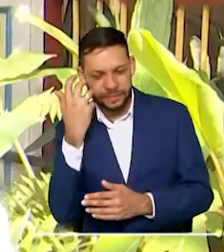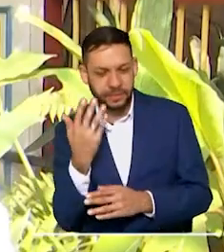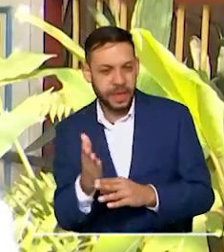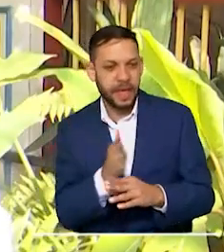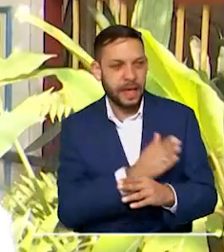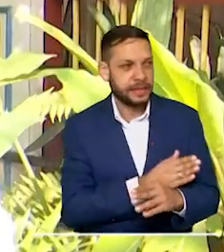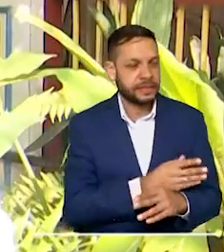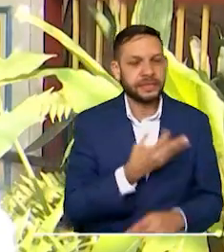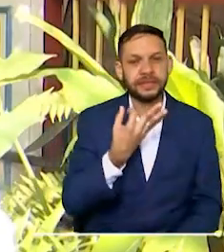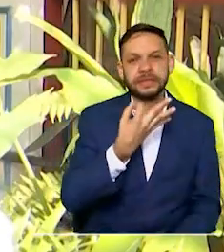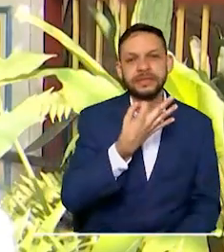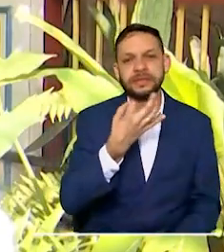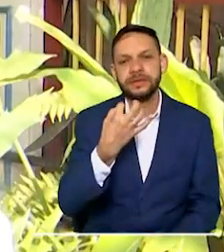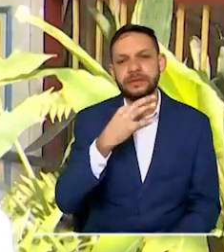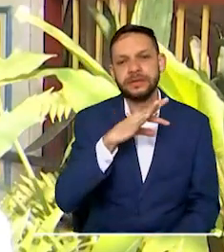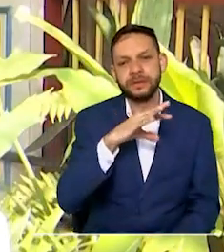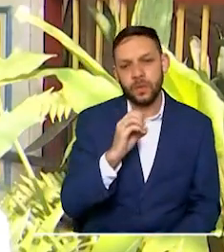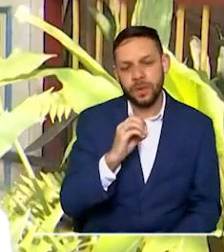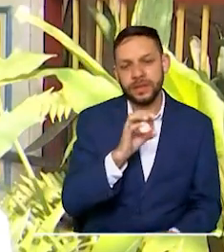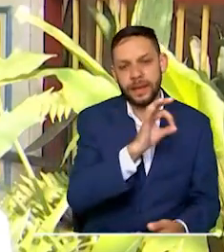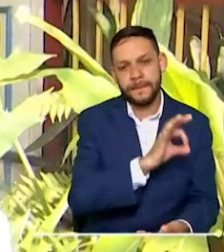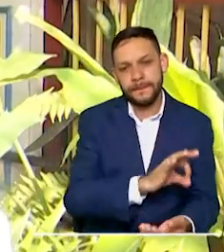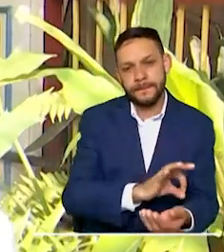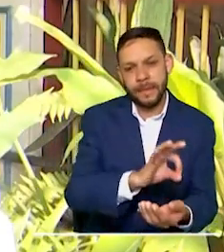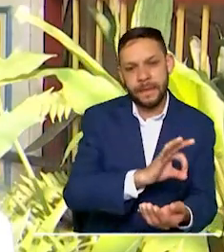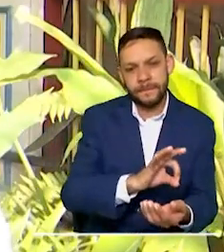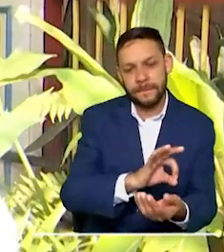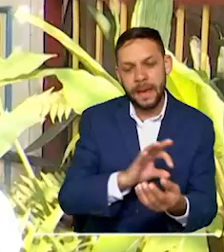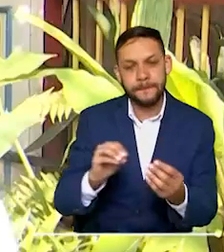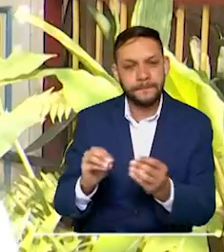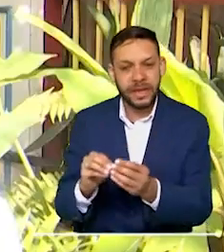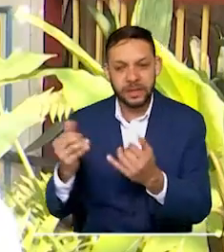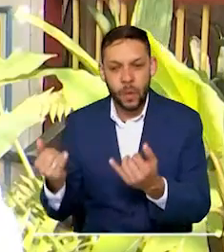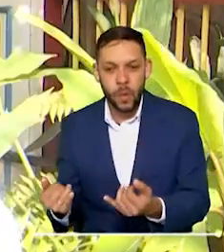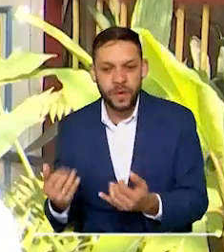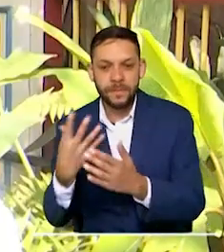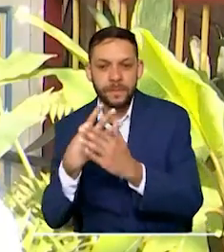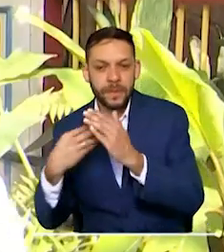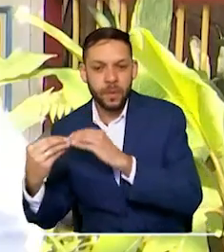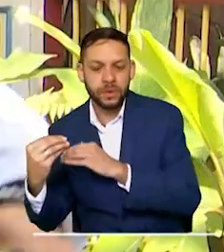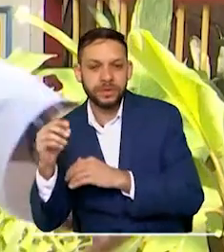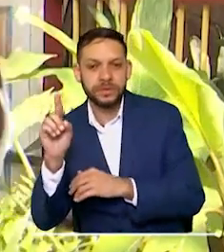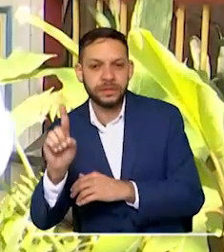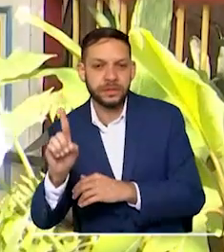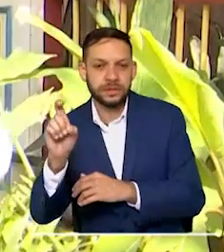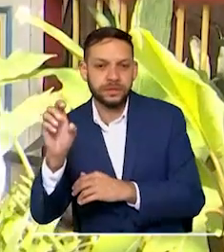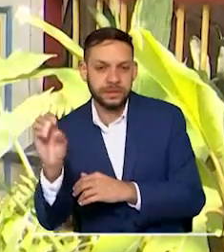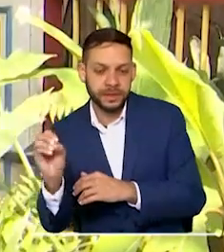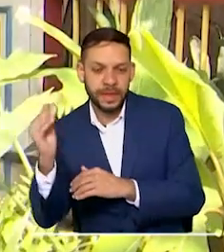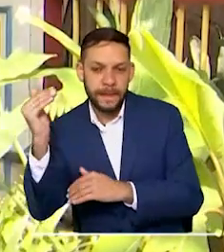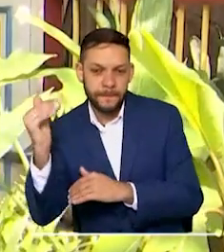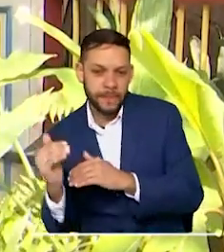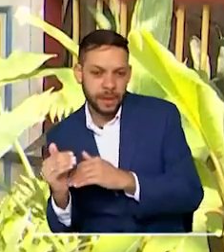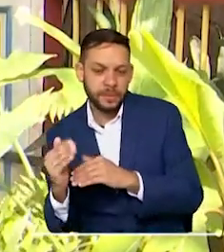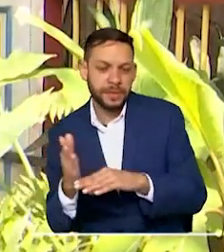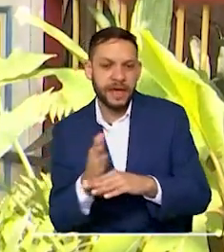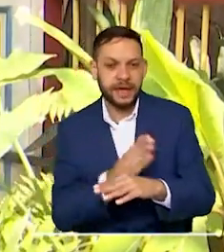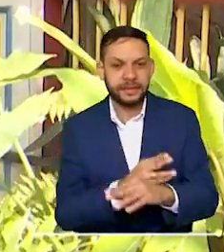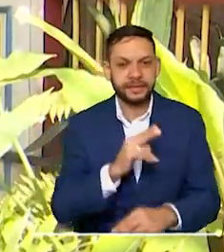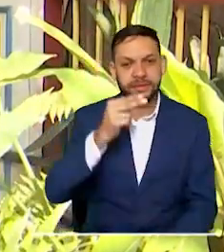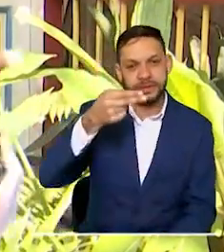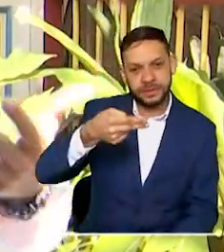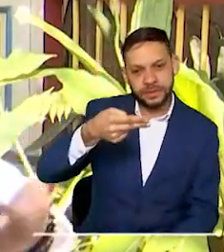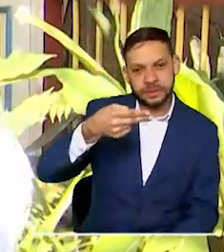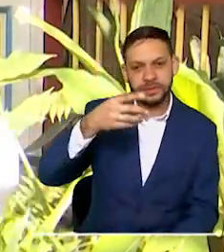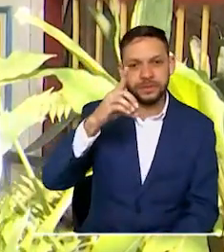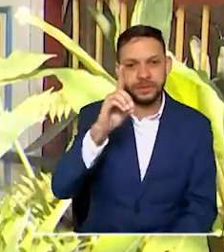con 350 de triglicéridos y en esos 5 días los tengo en 160. Y el HDL, que al principio estaba súper